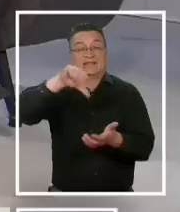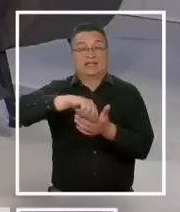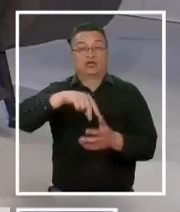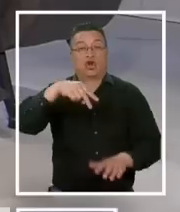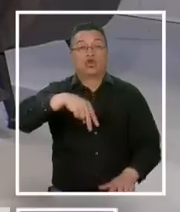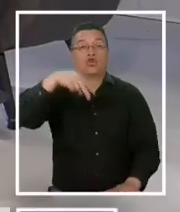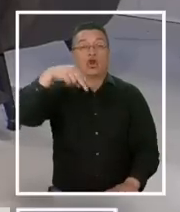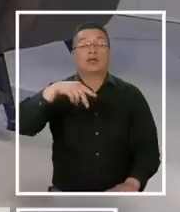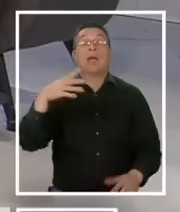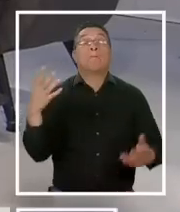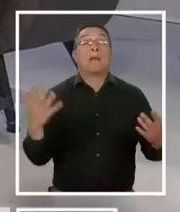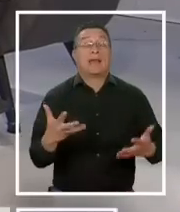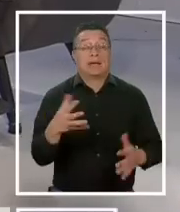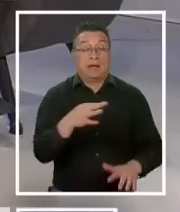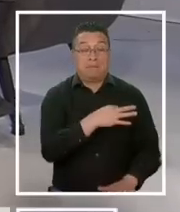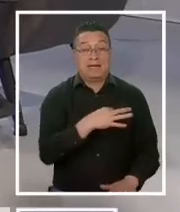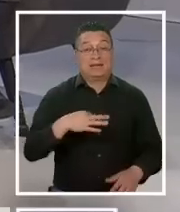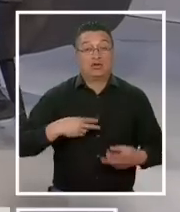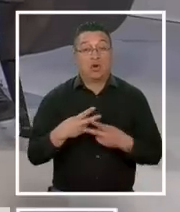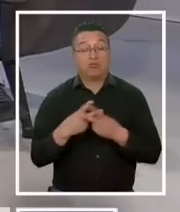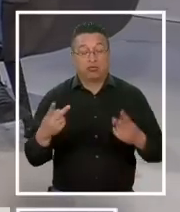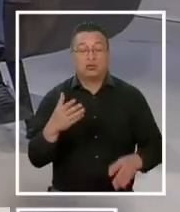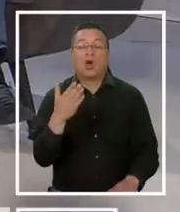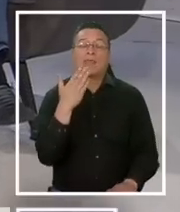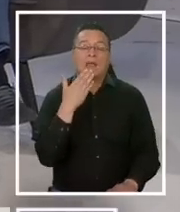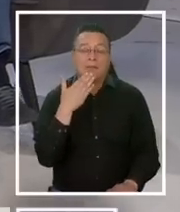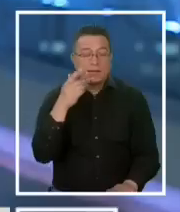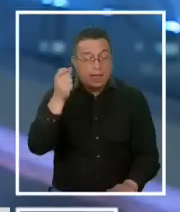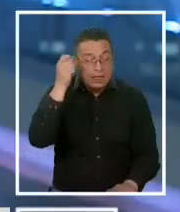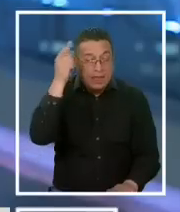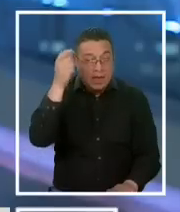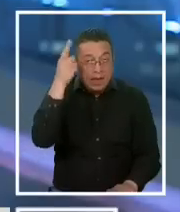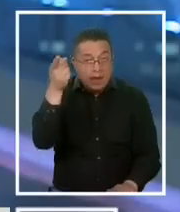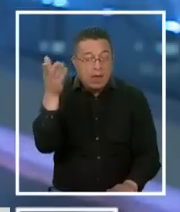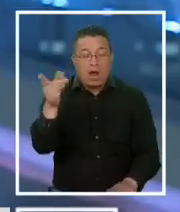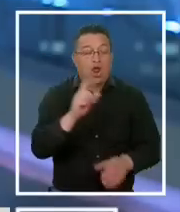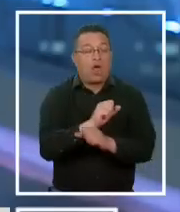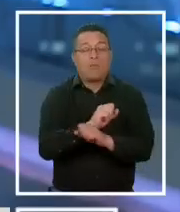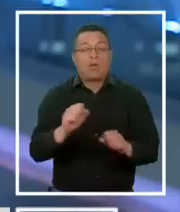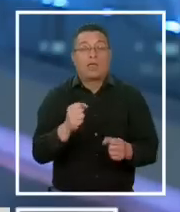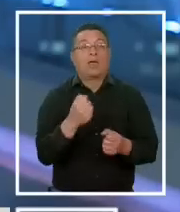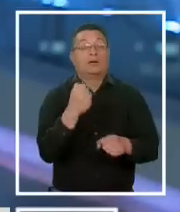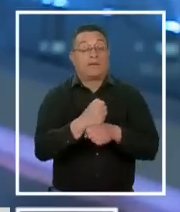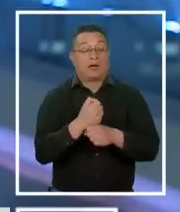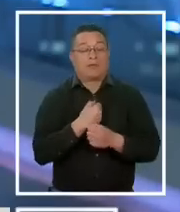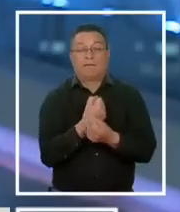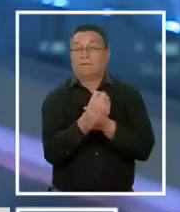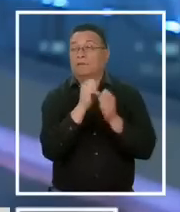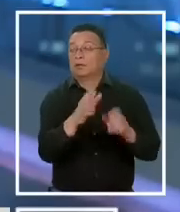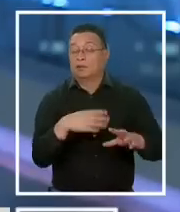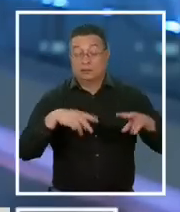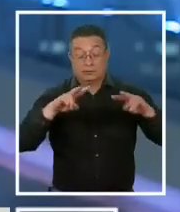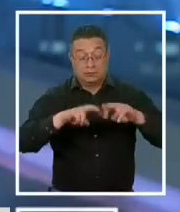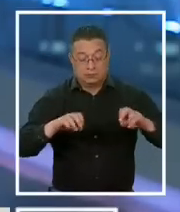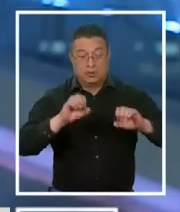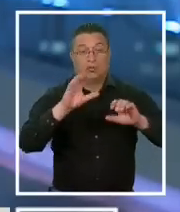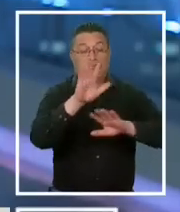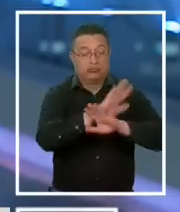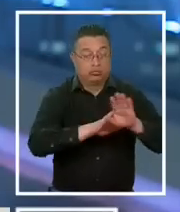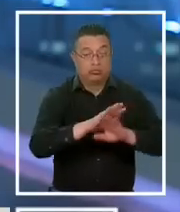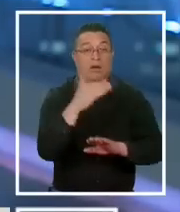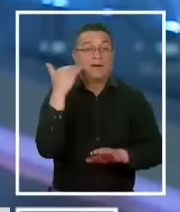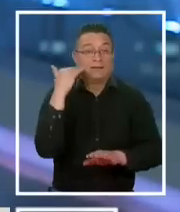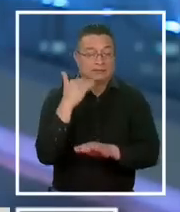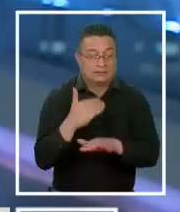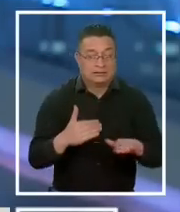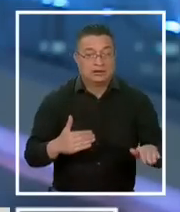para efectos de que el Ministerio Público también entienda que no puede desatender su función de investigar y de una protección a Víctimas